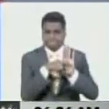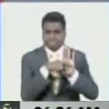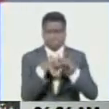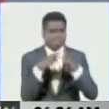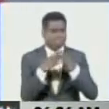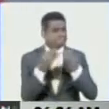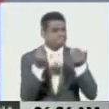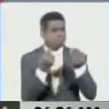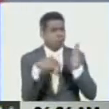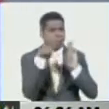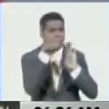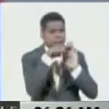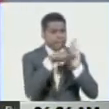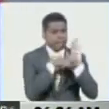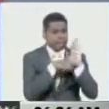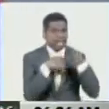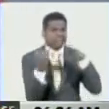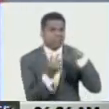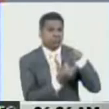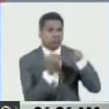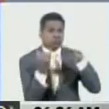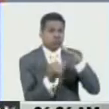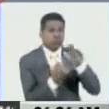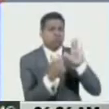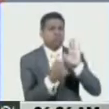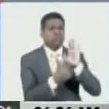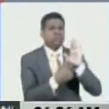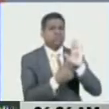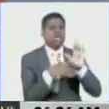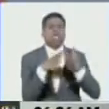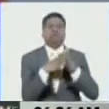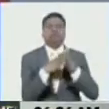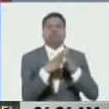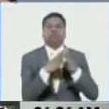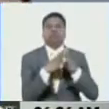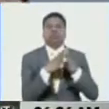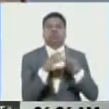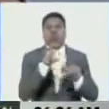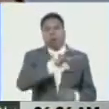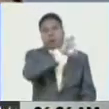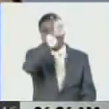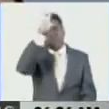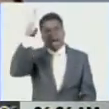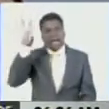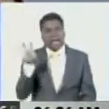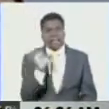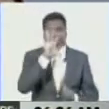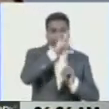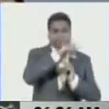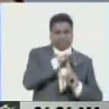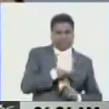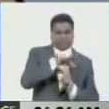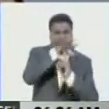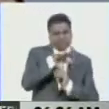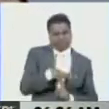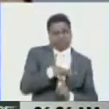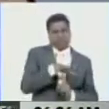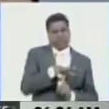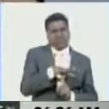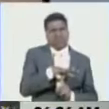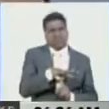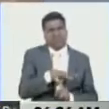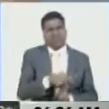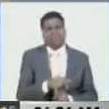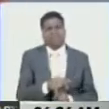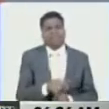instituciones de los estados oprimidos, de tal manera que ese sistema